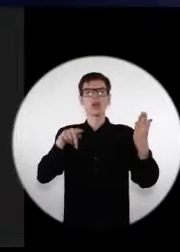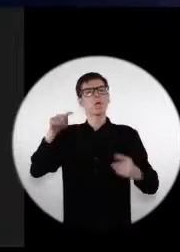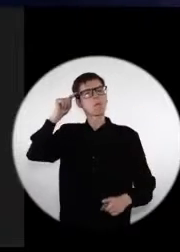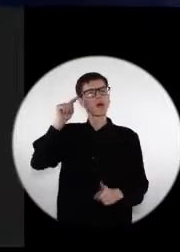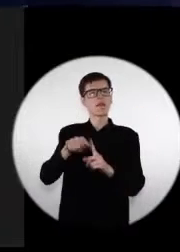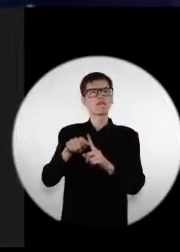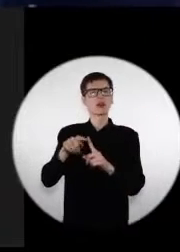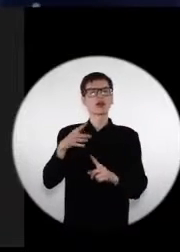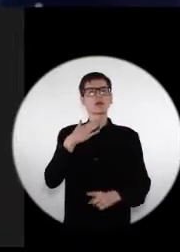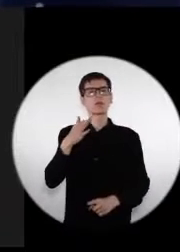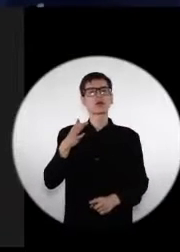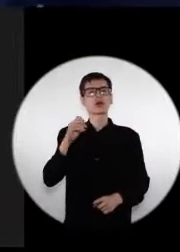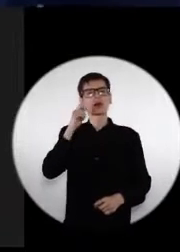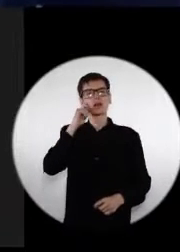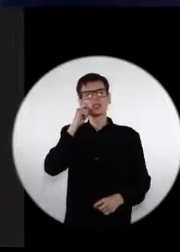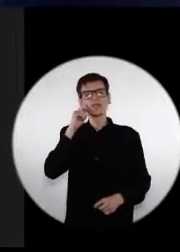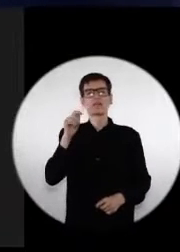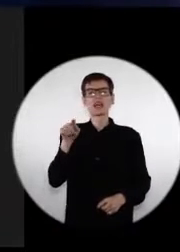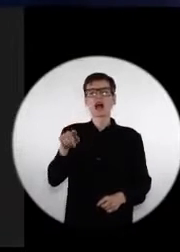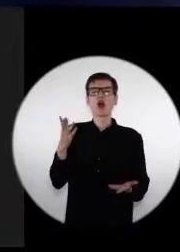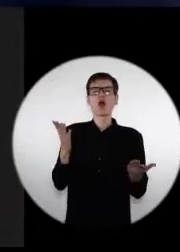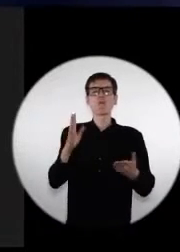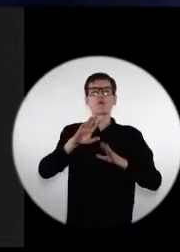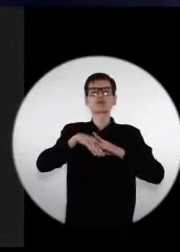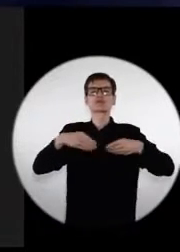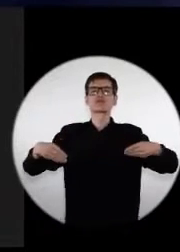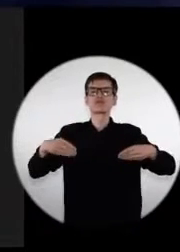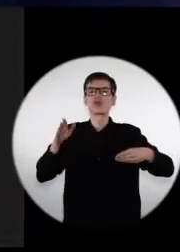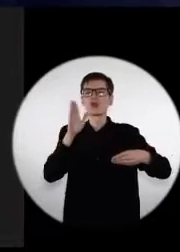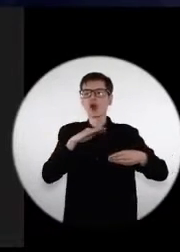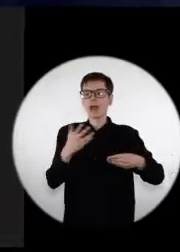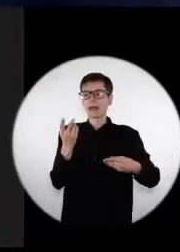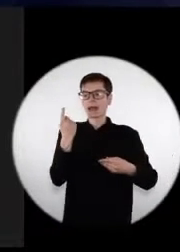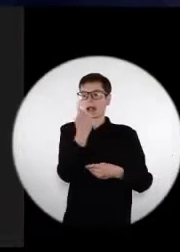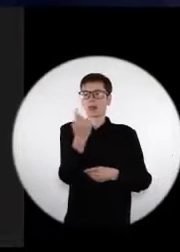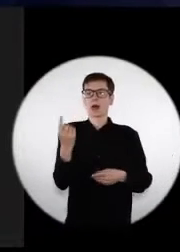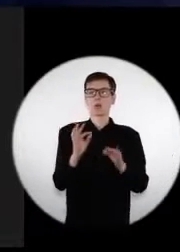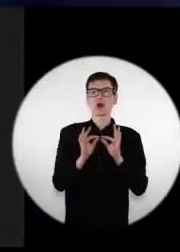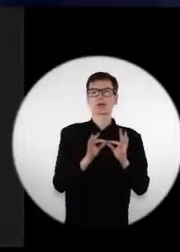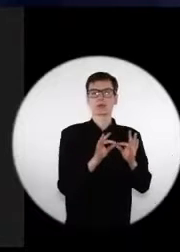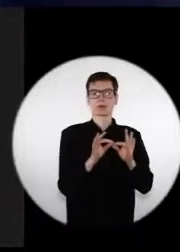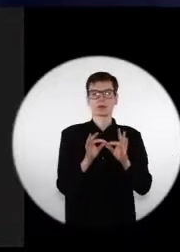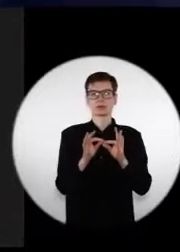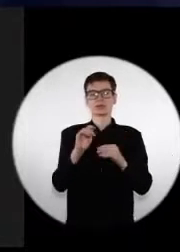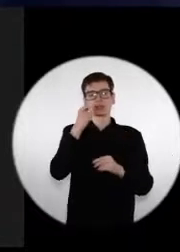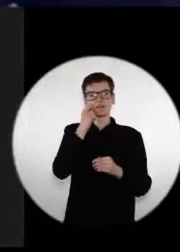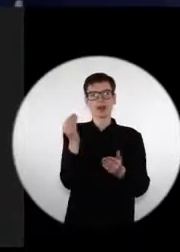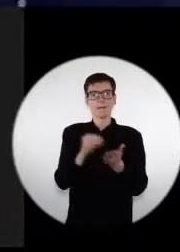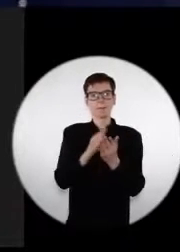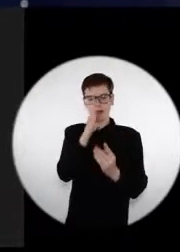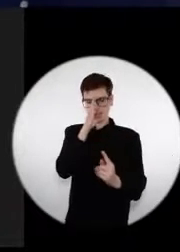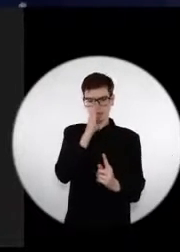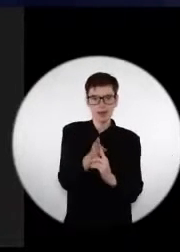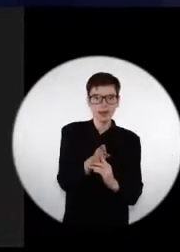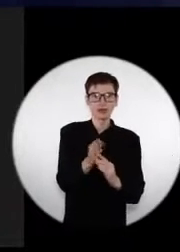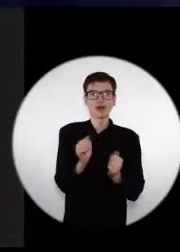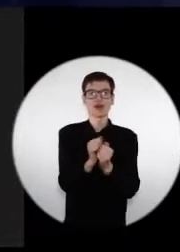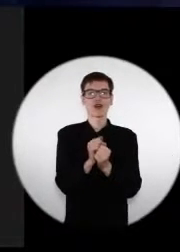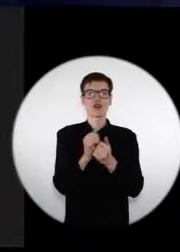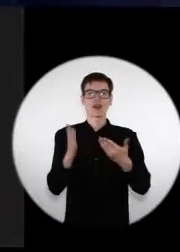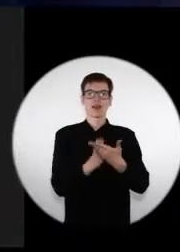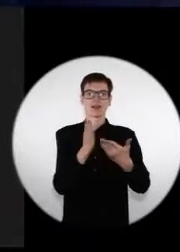delegando los libros de cómo agarrar un pdf que poner un lector de pantalla que te lo leyera una máquina ellos lo preferían porque porque sentían de que no había una